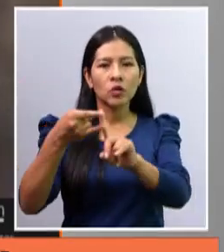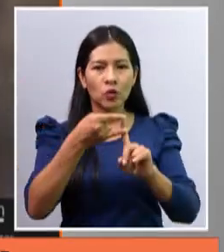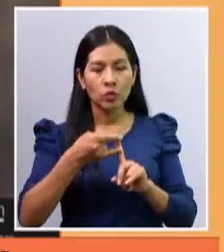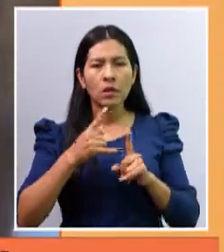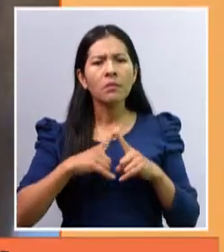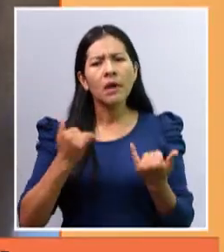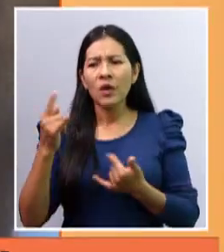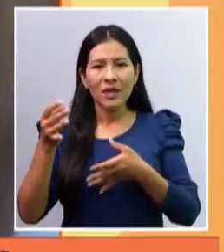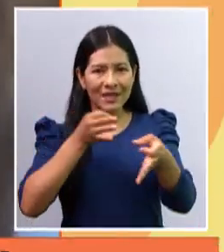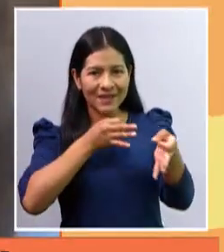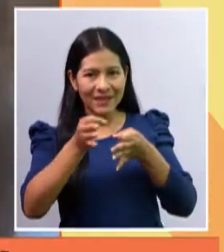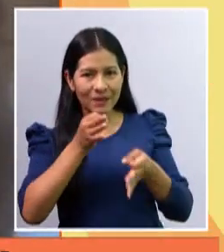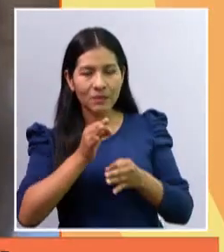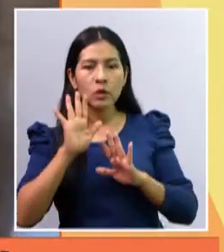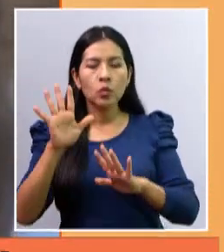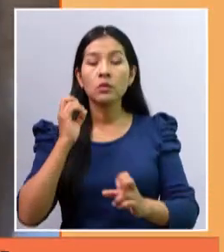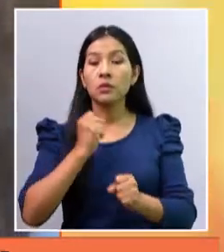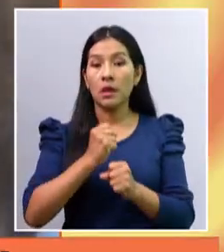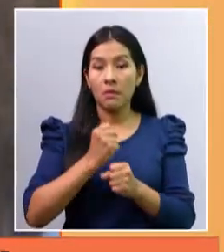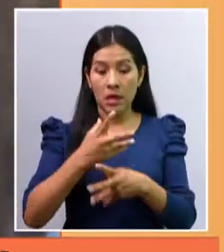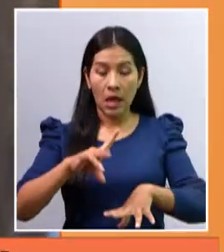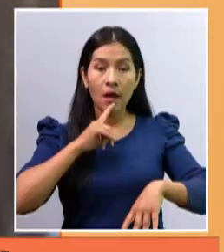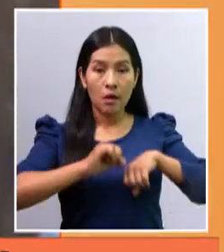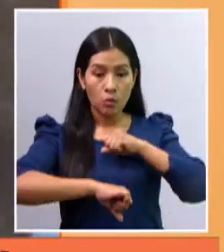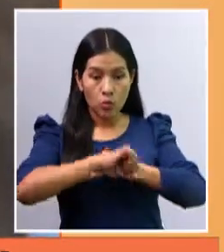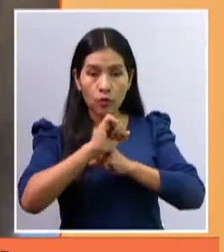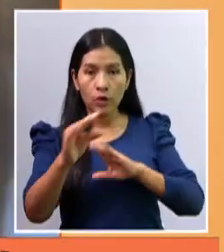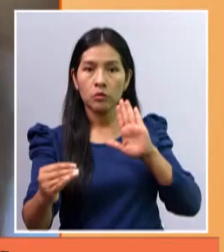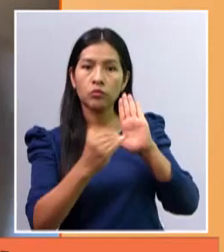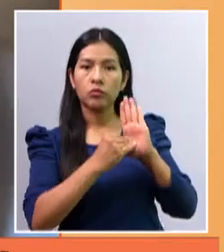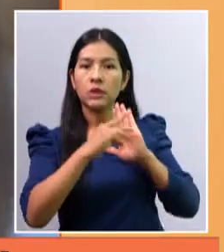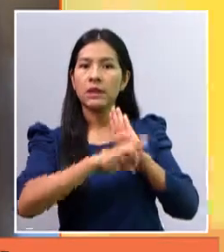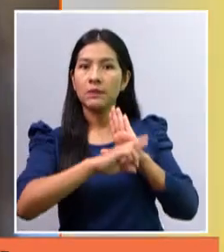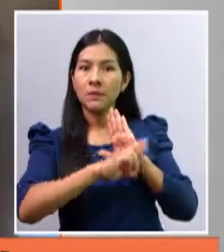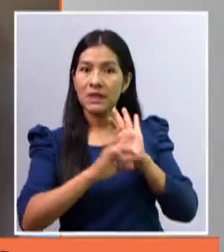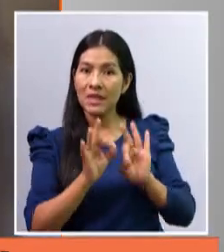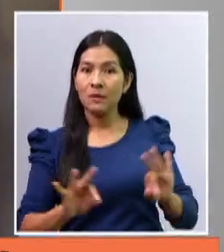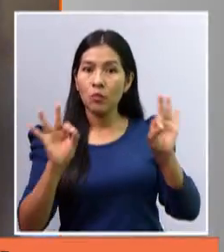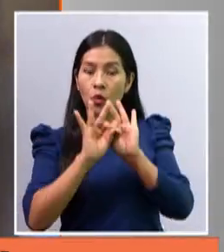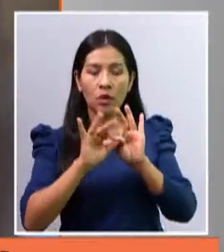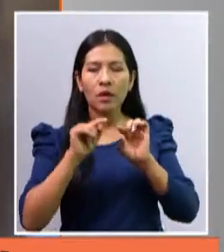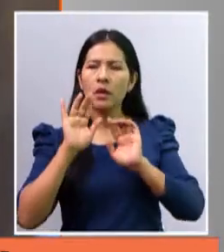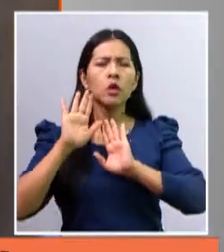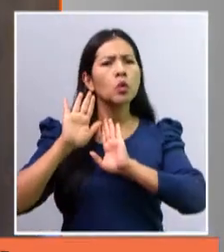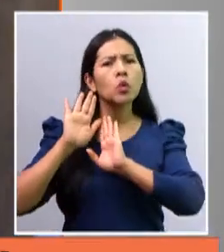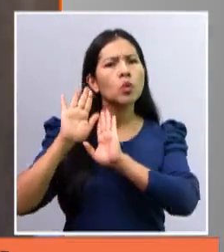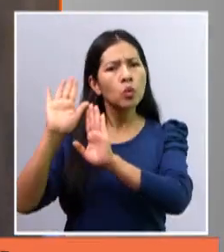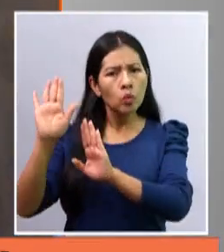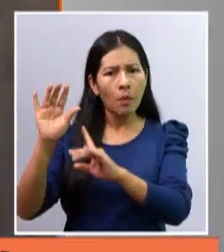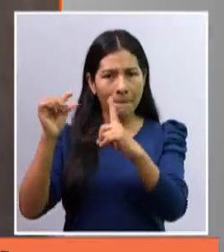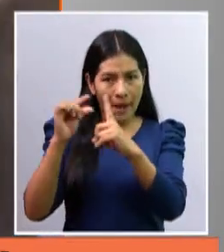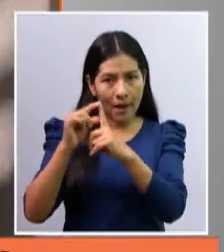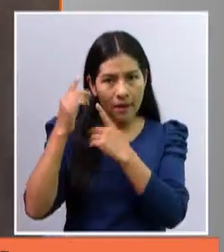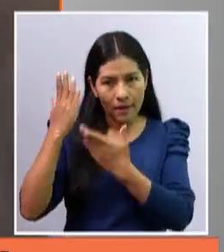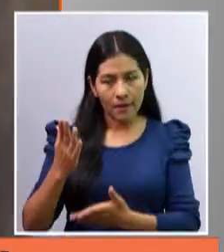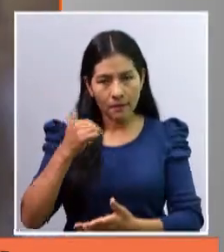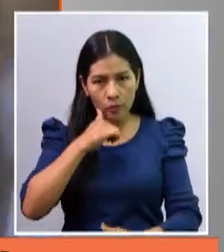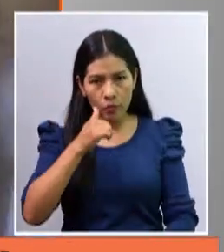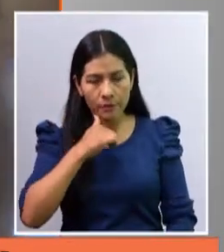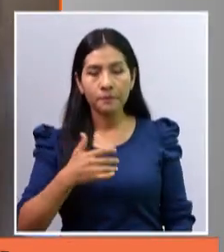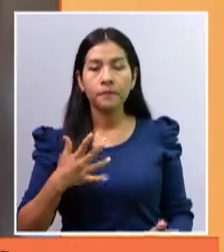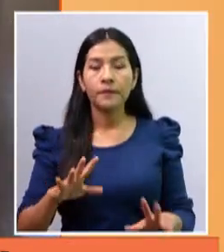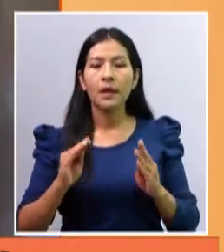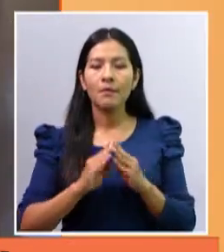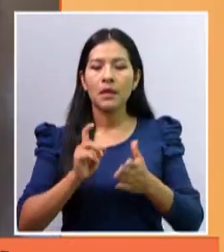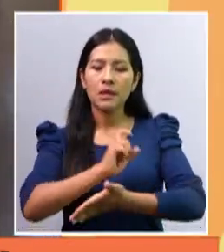publicar gracias a la fundación del Banco Central también en una revista muy importante palabras tuyas sobre obviamente todo lo que tiene que ver